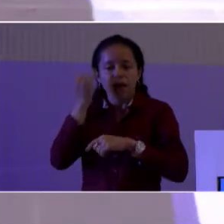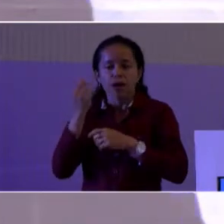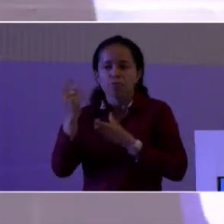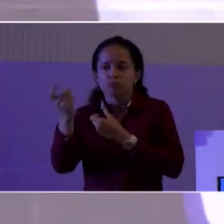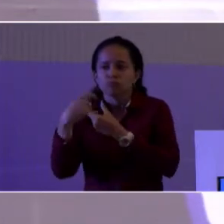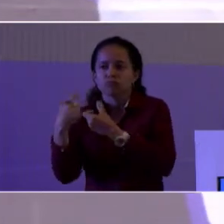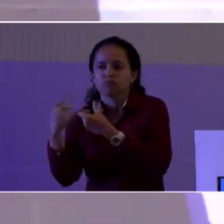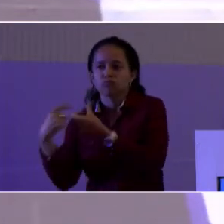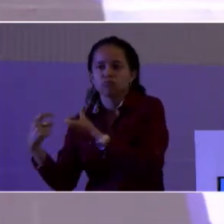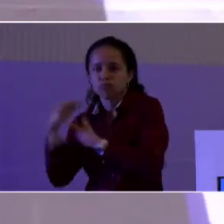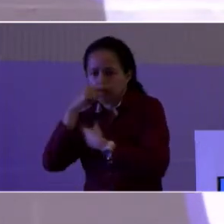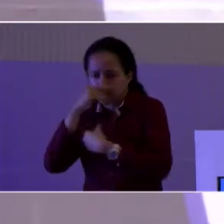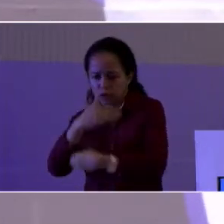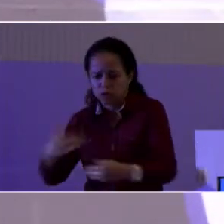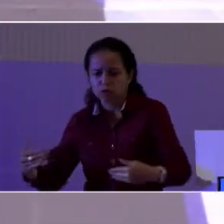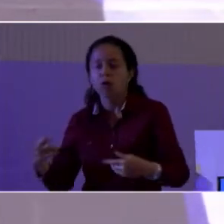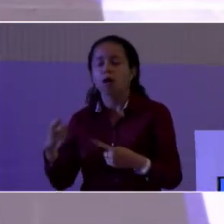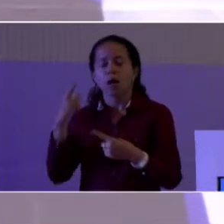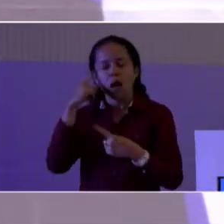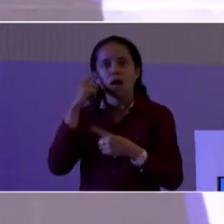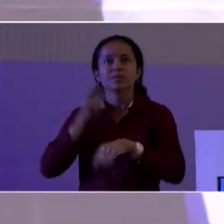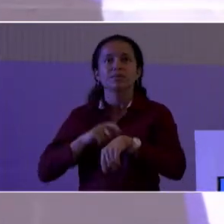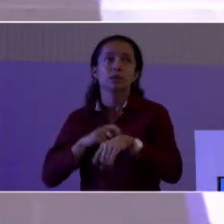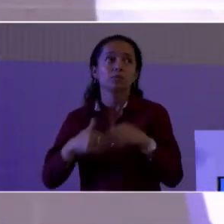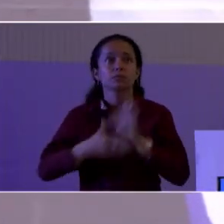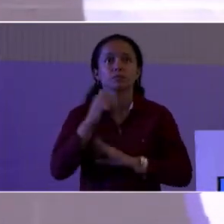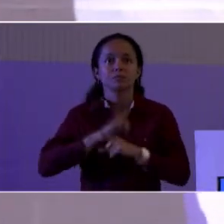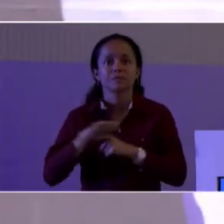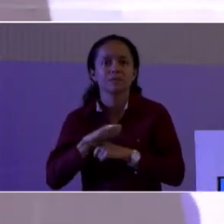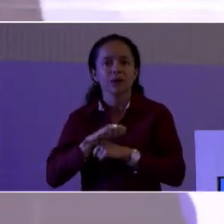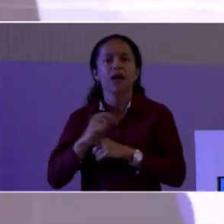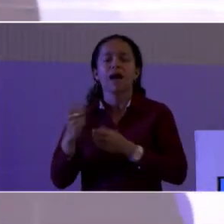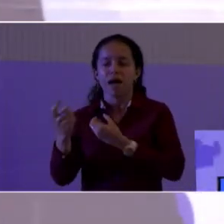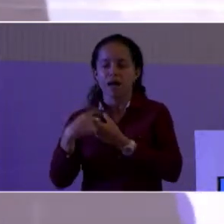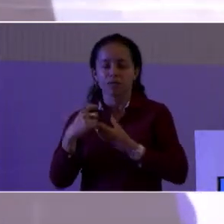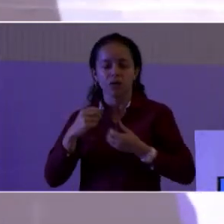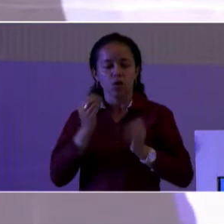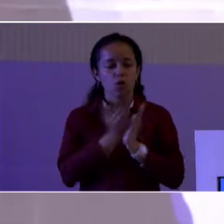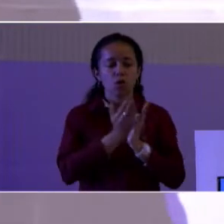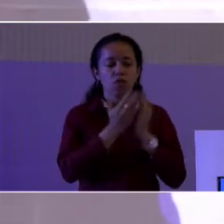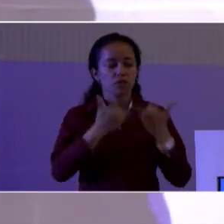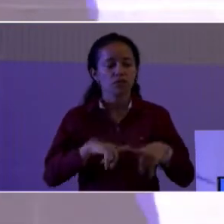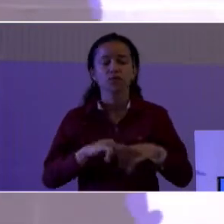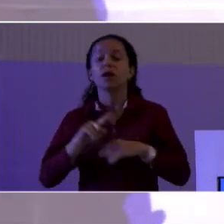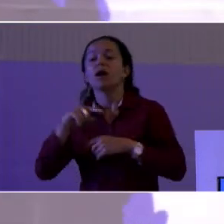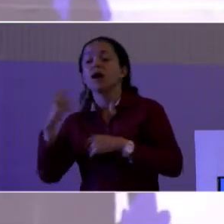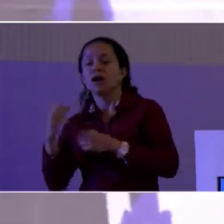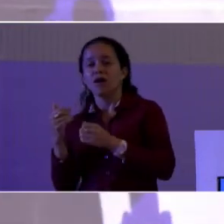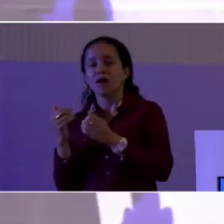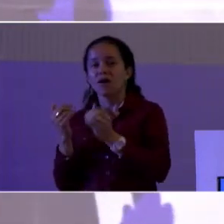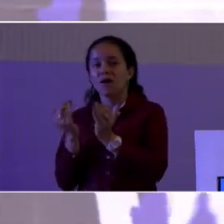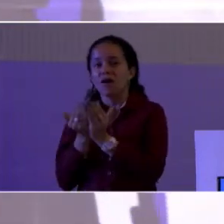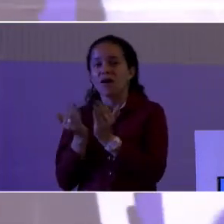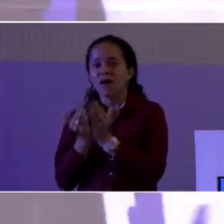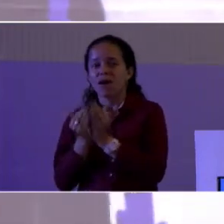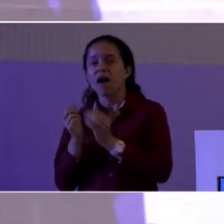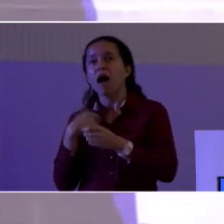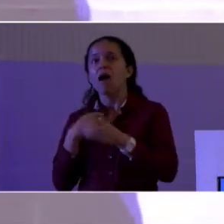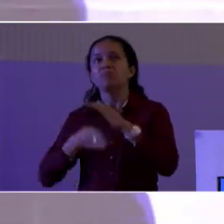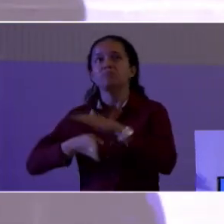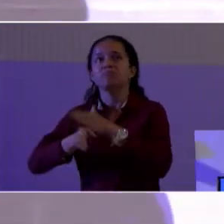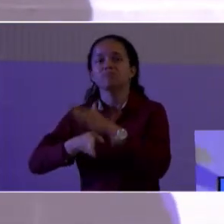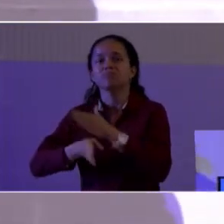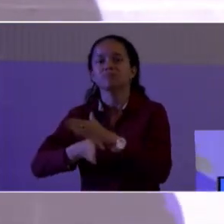importante de niños que tienen cómo ocupar su tiempo libre en la jornada complementaria o en la jornada extraescolar y que ya están